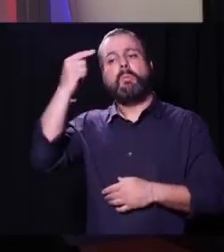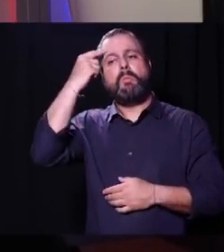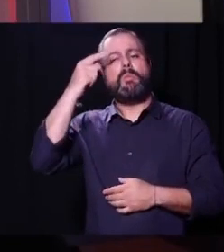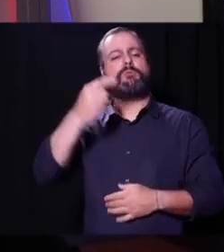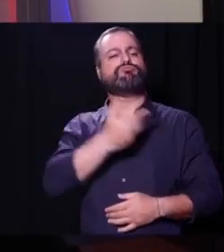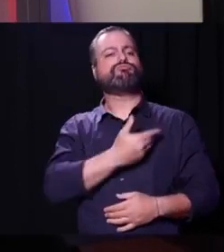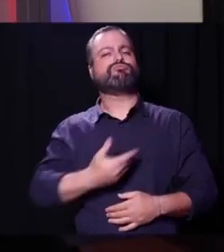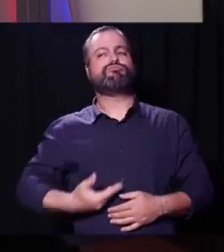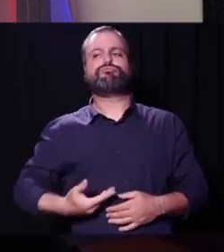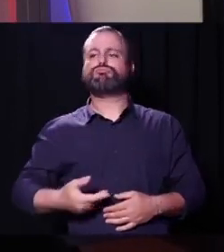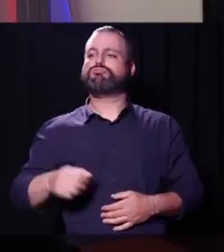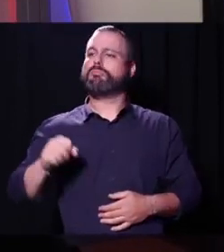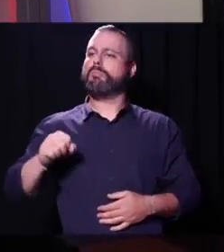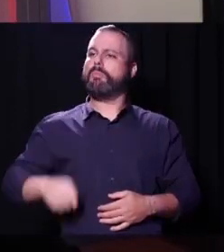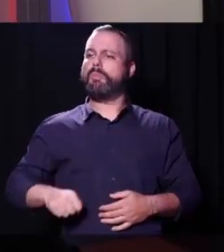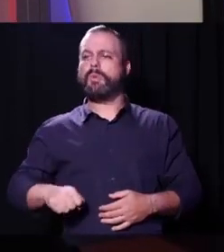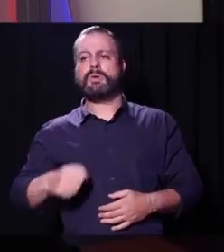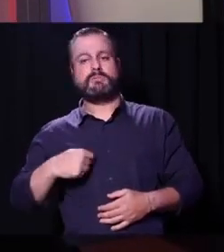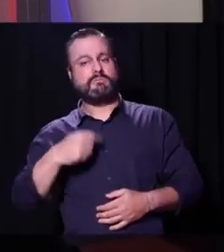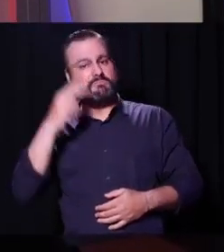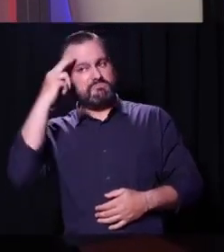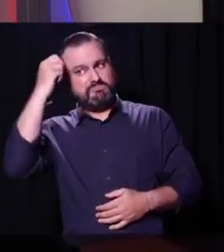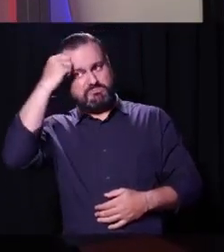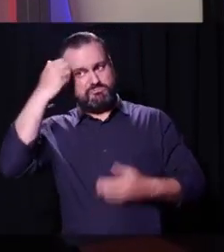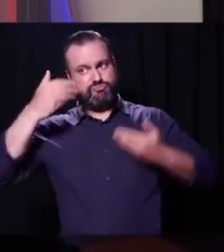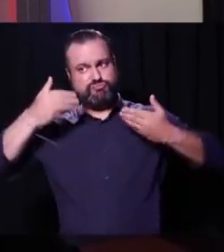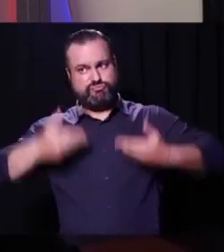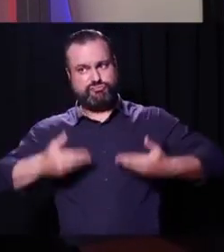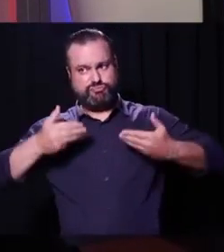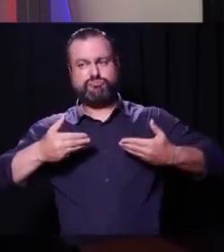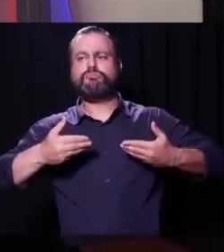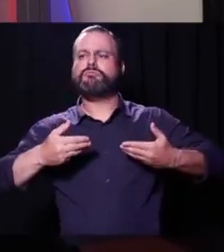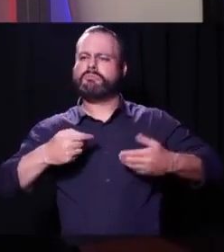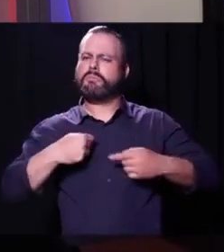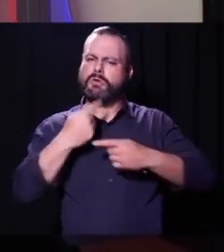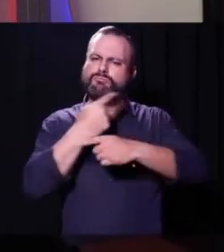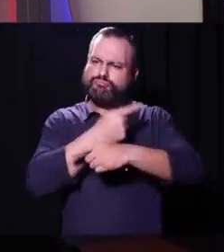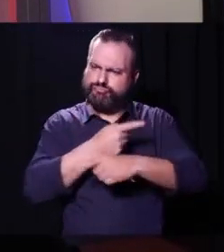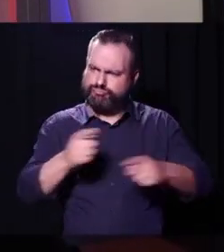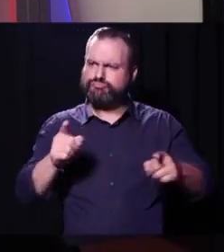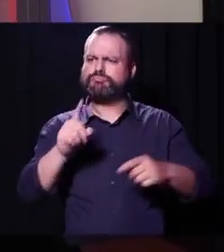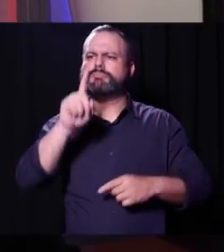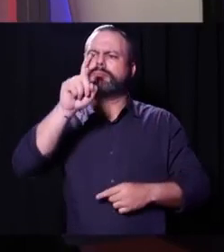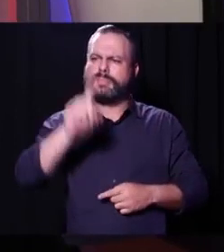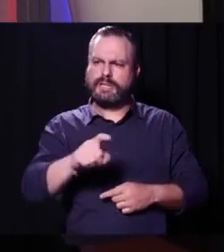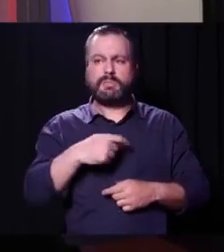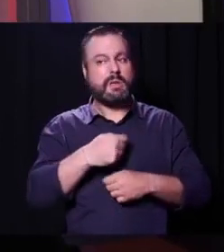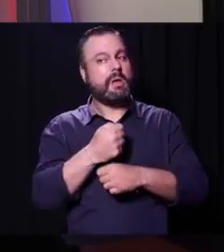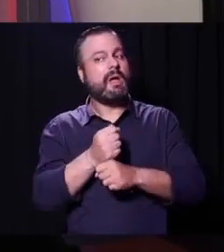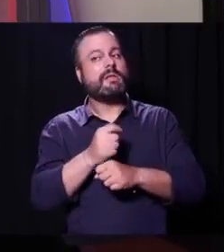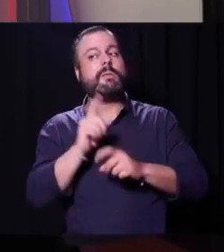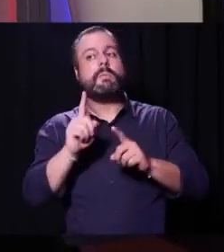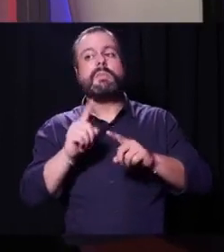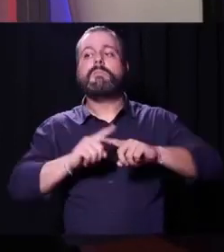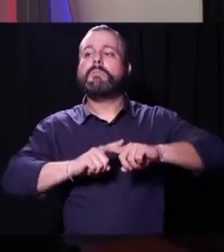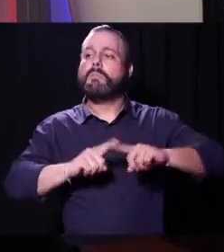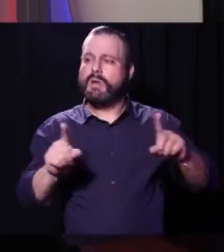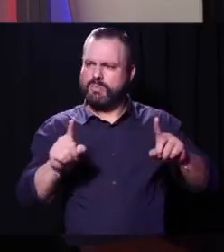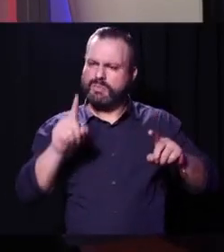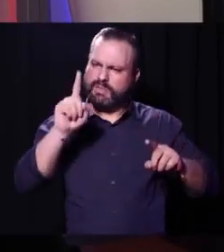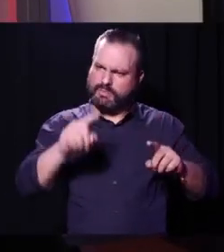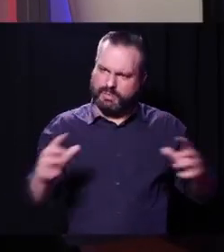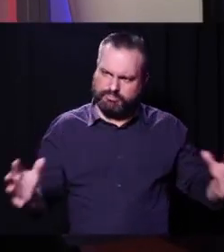decisiones, que le diga a su ministro lo que tiene que hacer, y el ministro que no lo cumple se va para su casa. O sea, nosotros requerimos en nuestros barrios, uno,